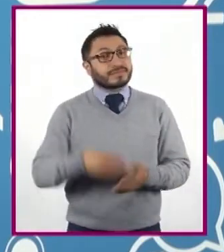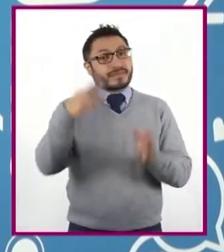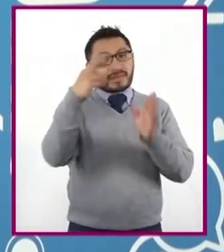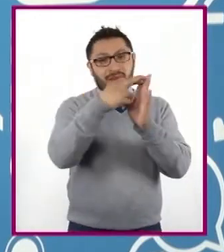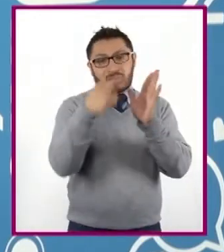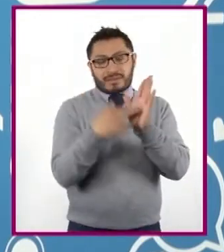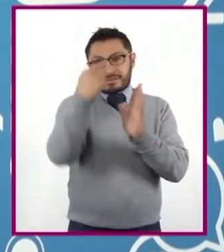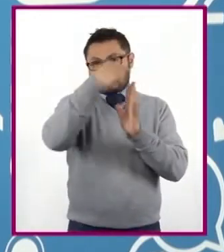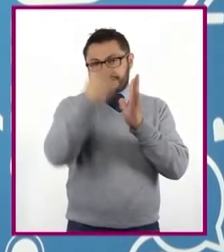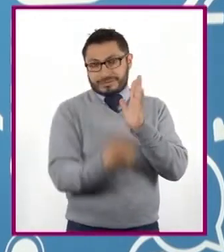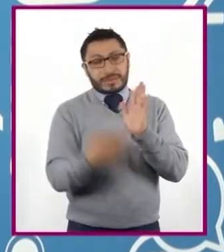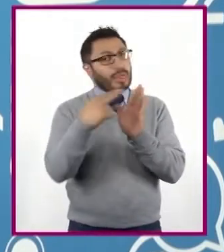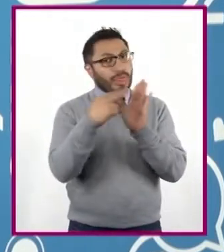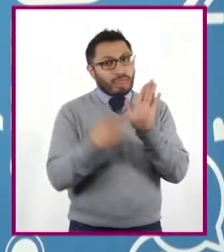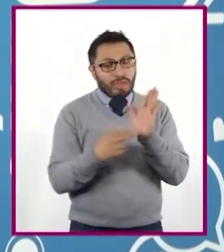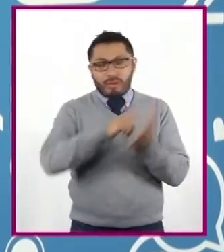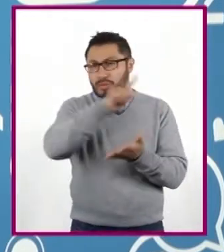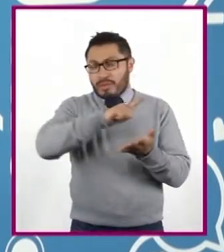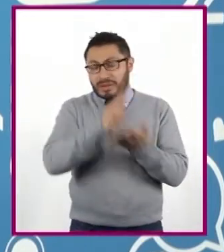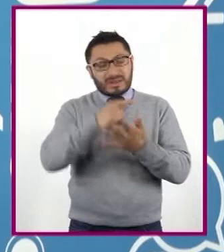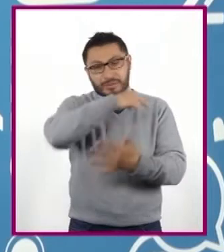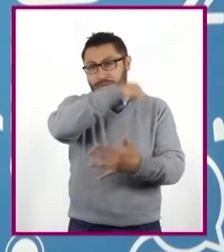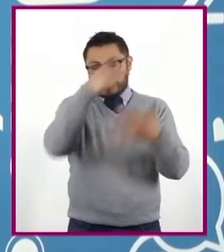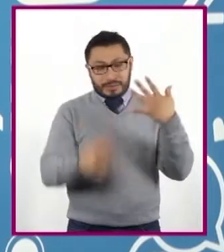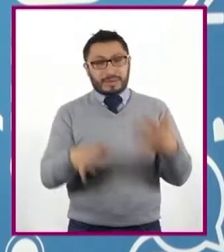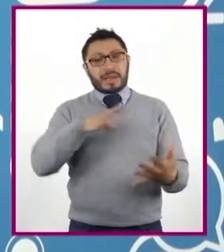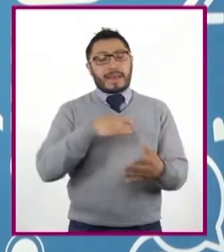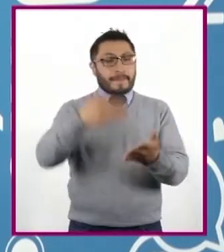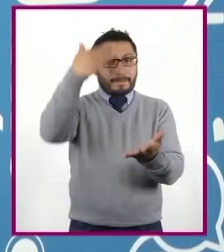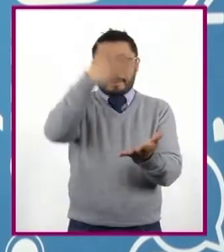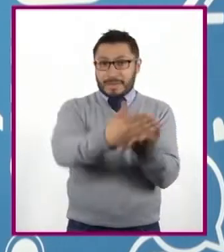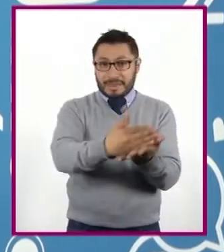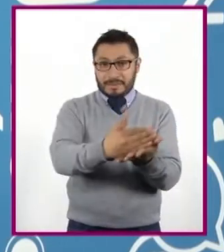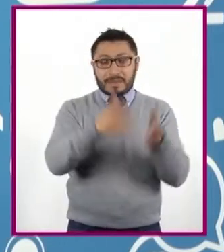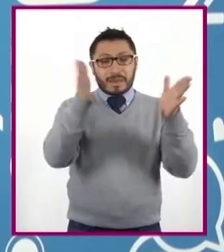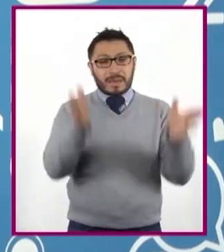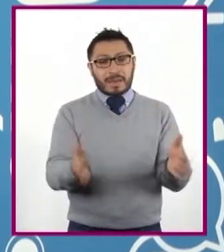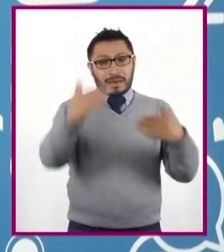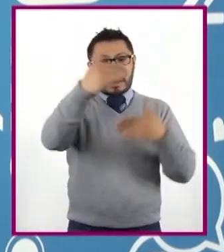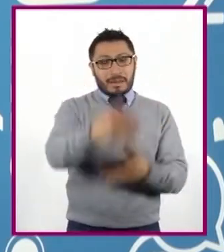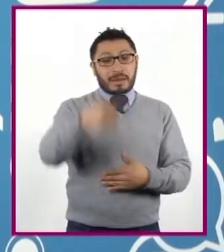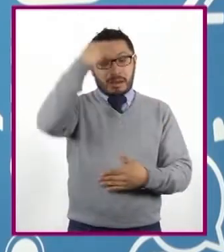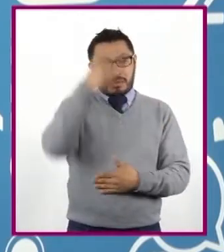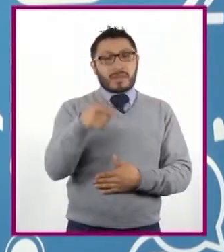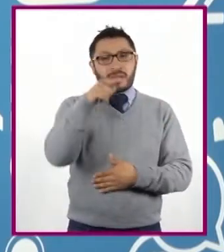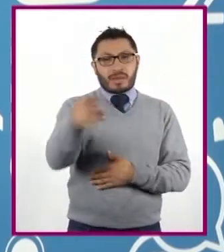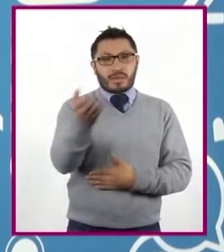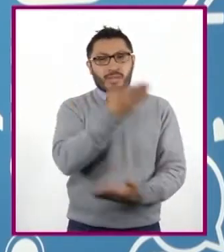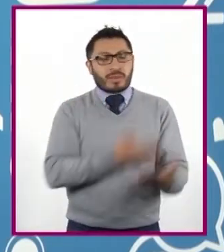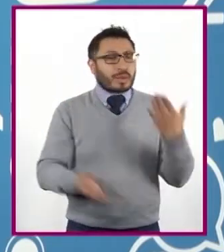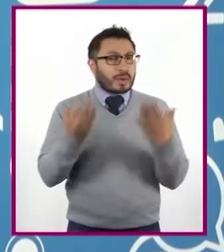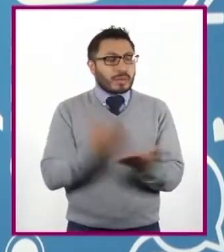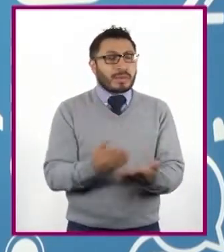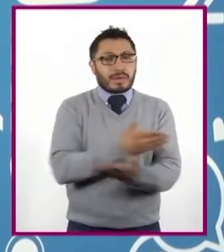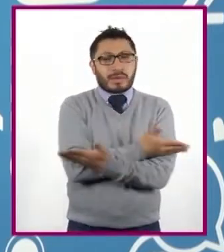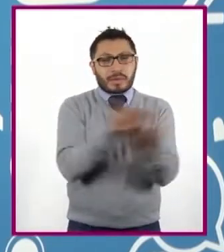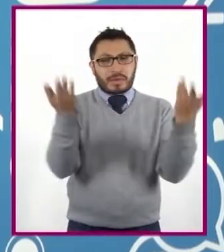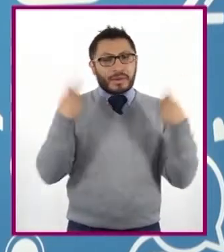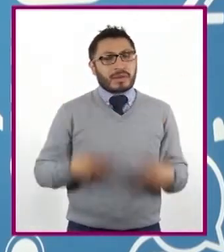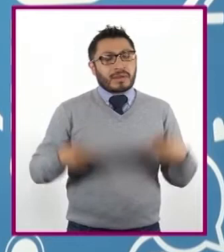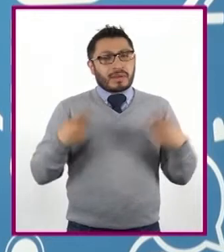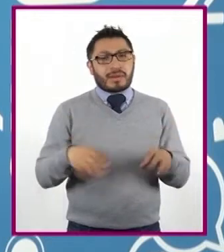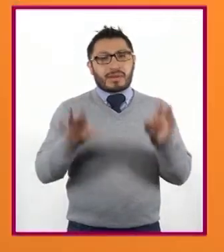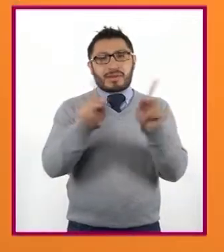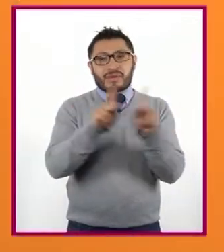reglas, normas y leyes también nos ponen límites para así poder convivir con las y los demás de